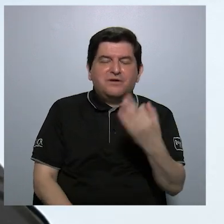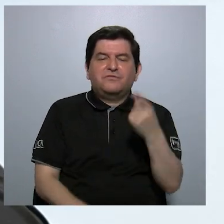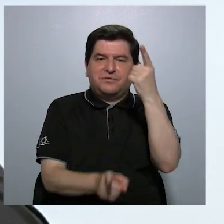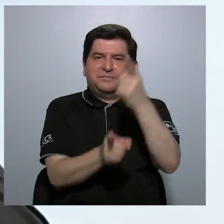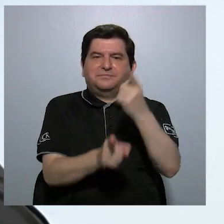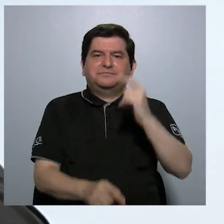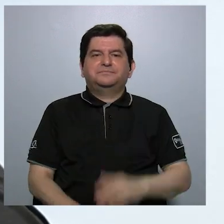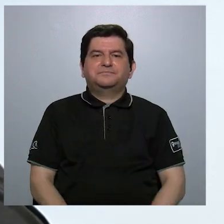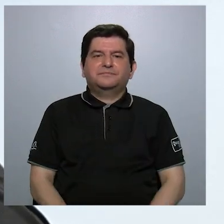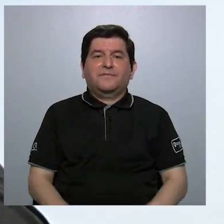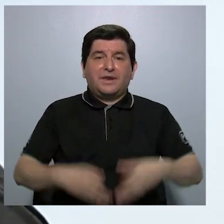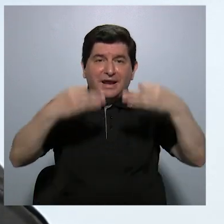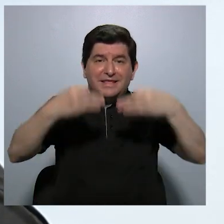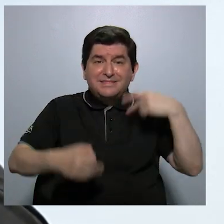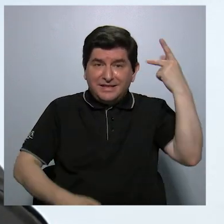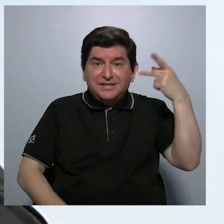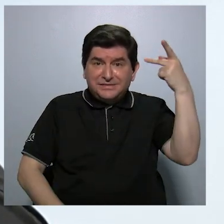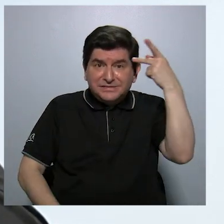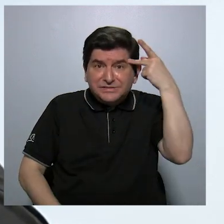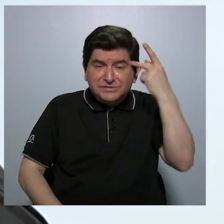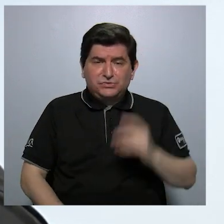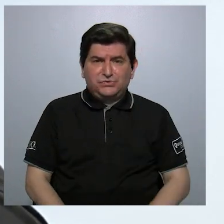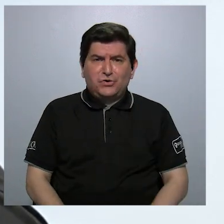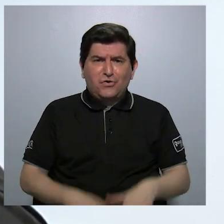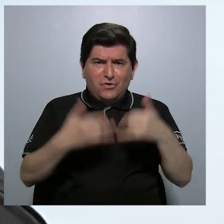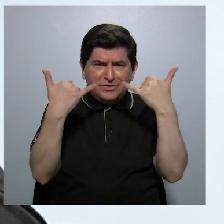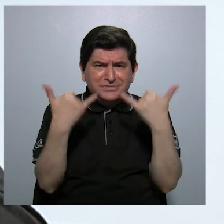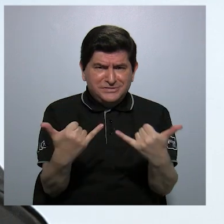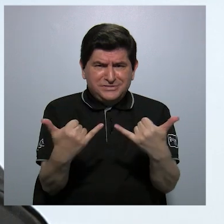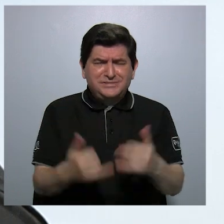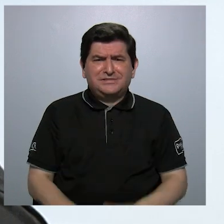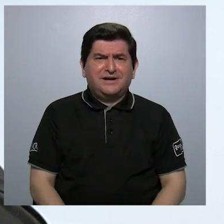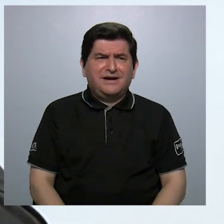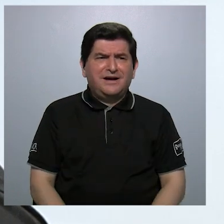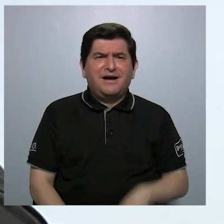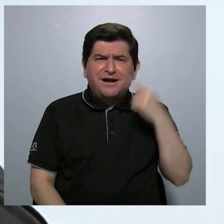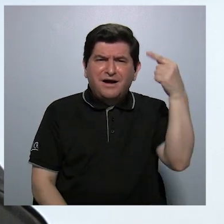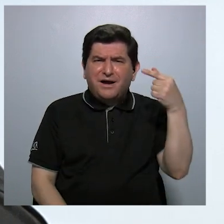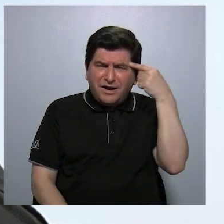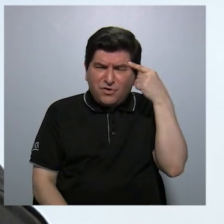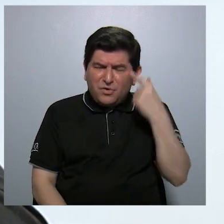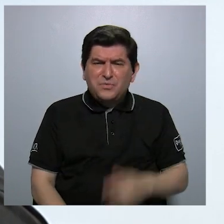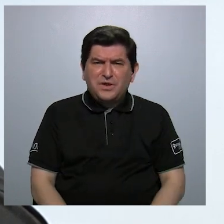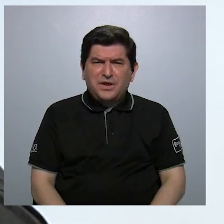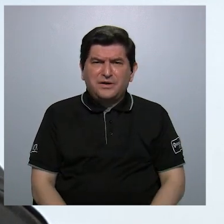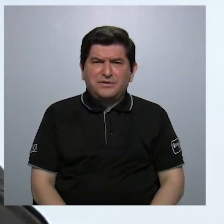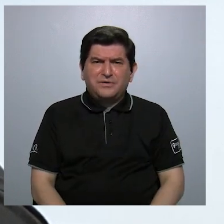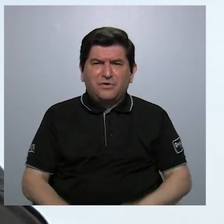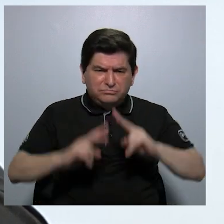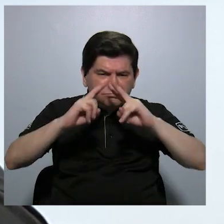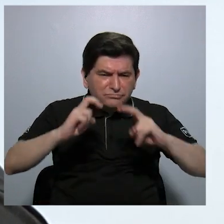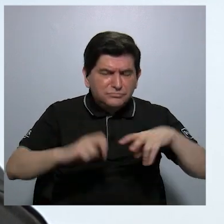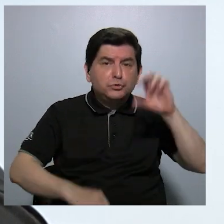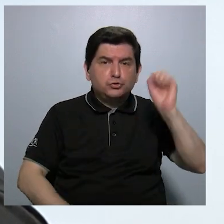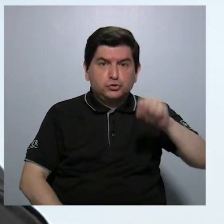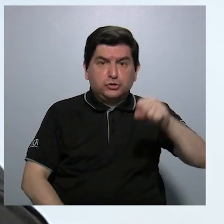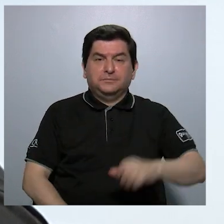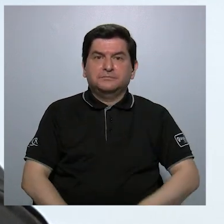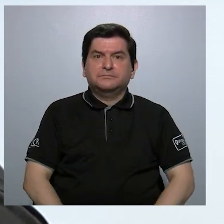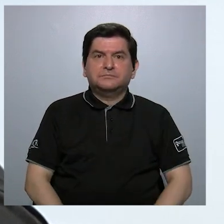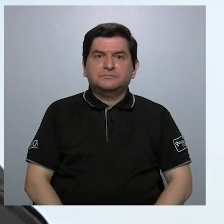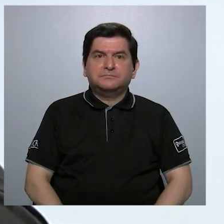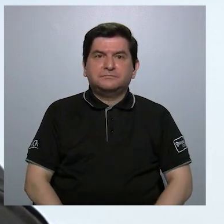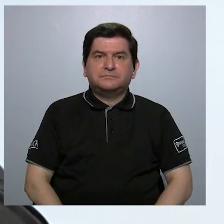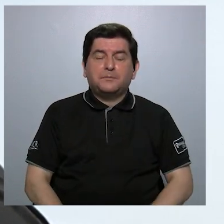forma más adecuada. ¿Hay decisión política? ¿Esto se ha tratado, digamos, a nivel gobierno de Sí, la República? se ha tratado a nivel